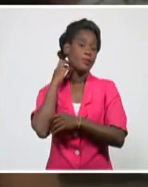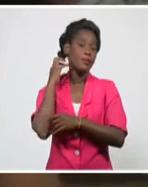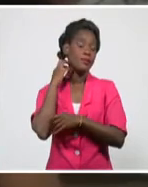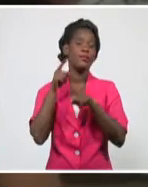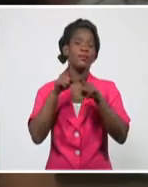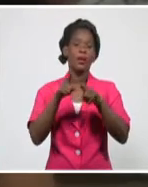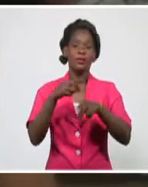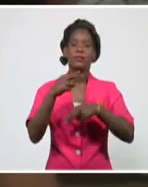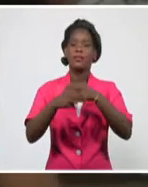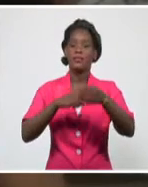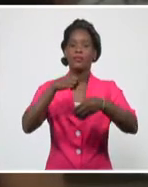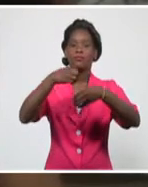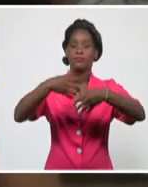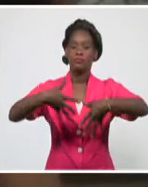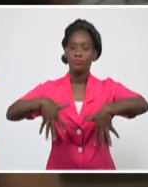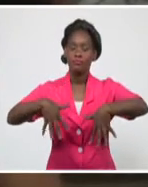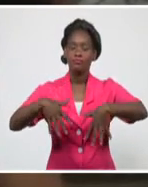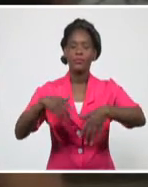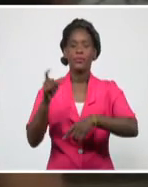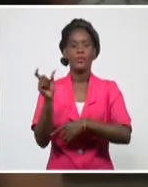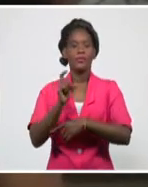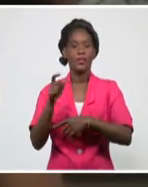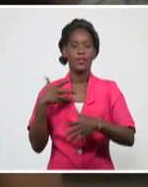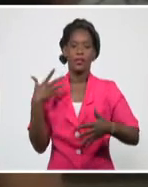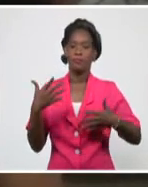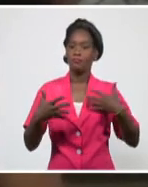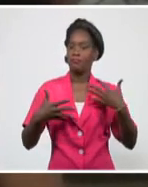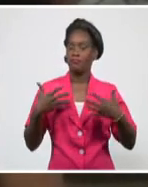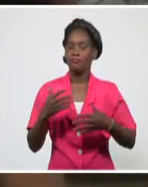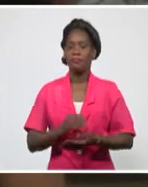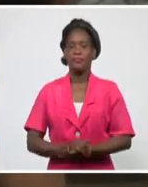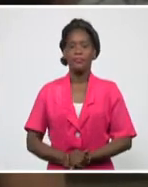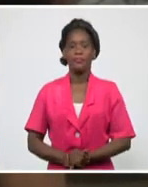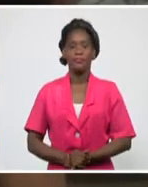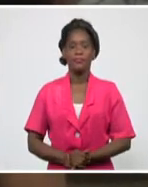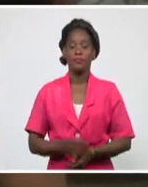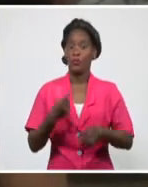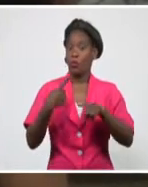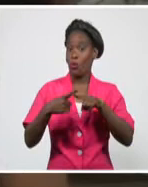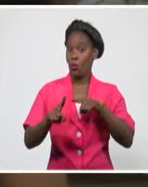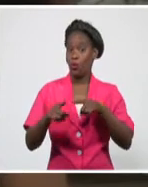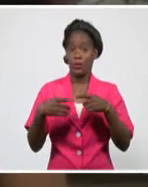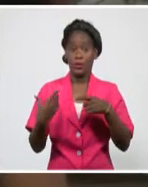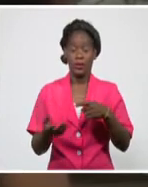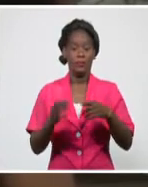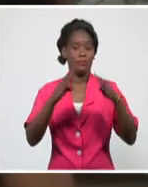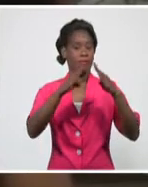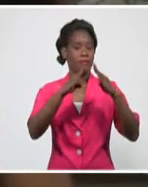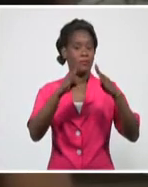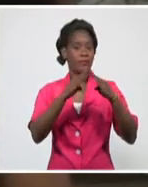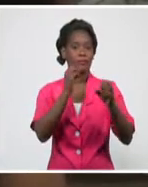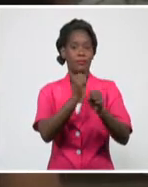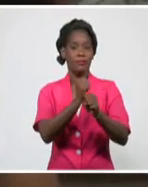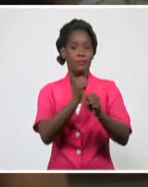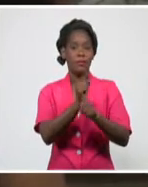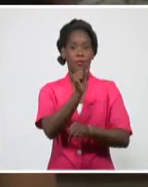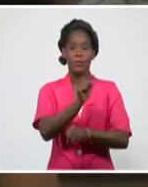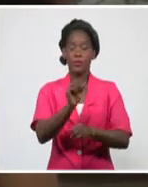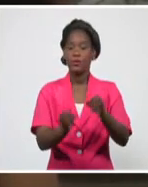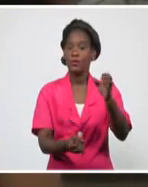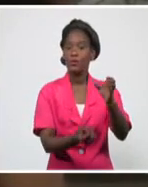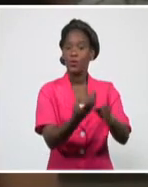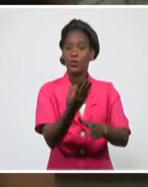para celebrar la fecha. En las últimas jornadas, las casas de trabajadores destacados y fundadores han sido